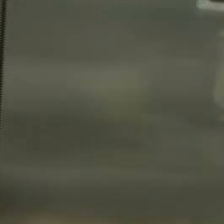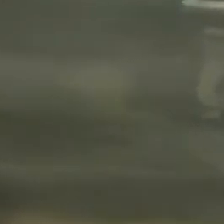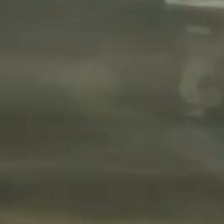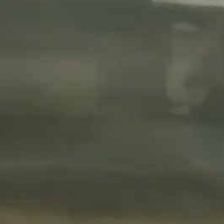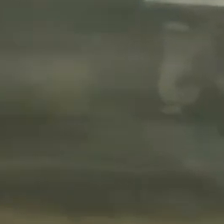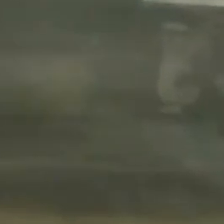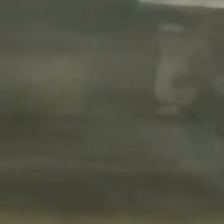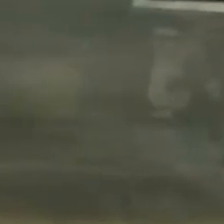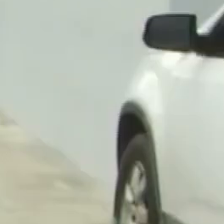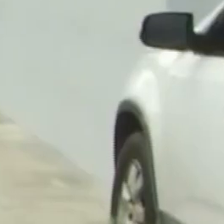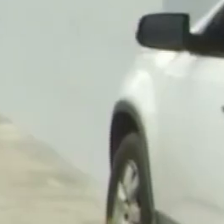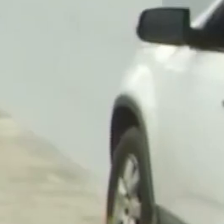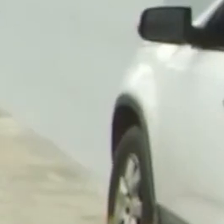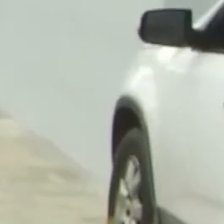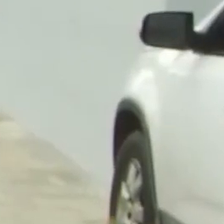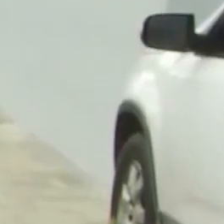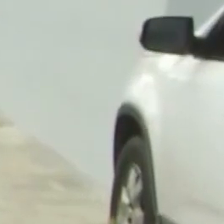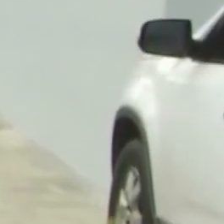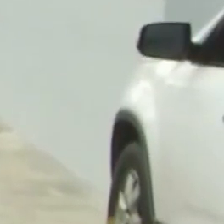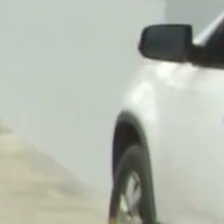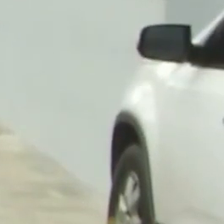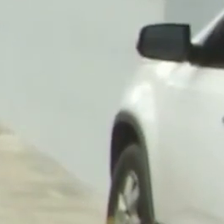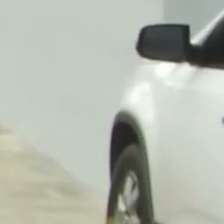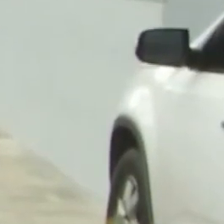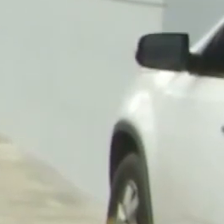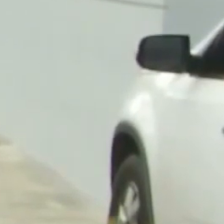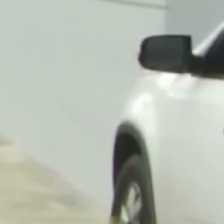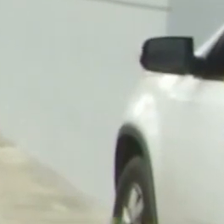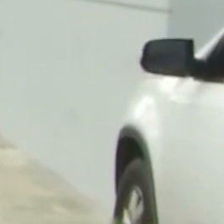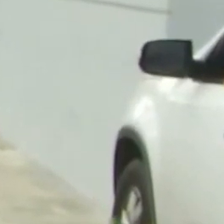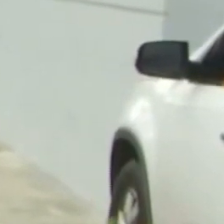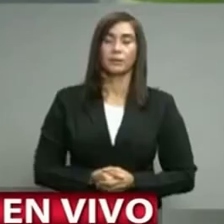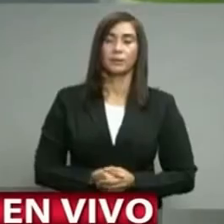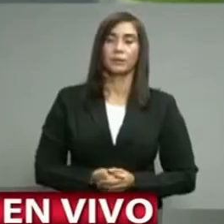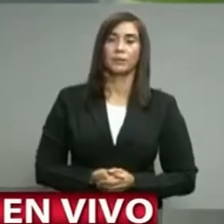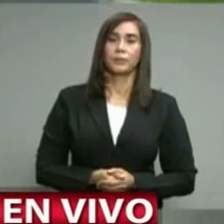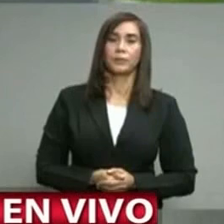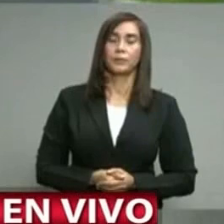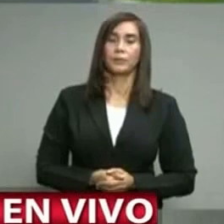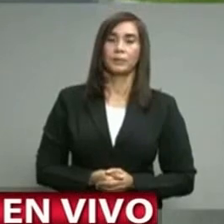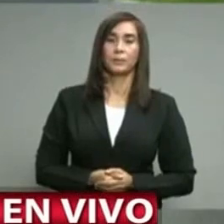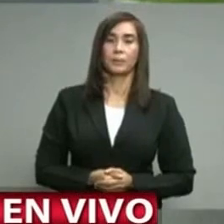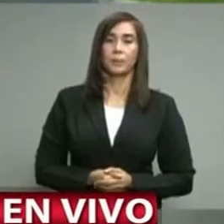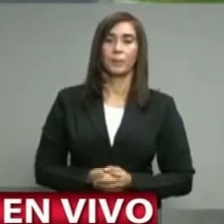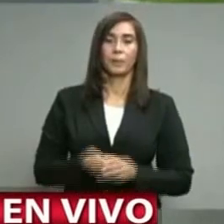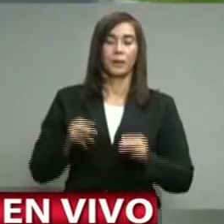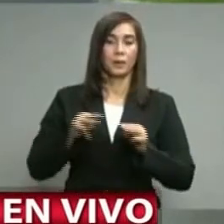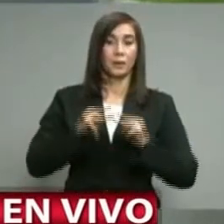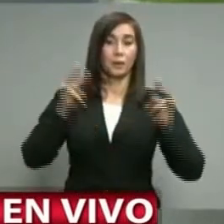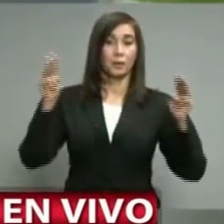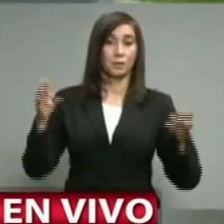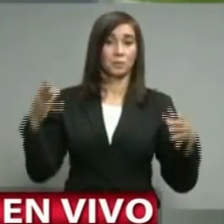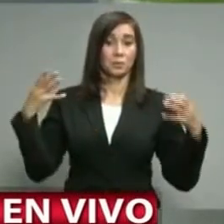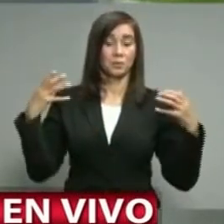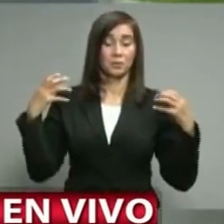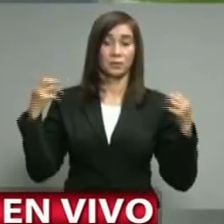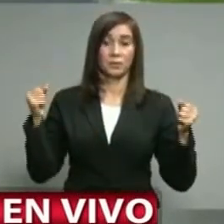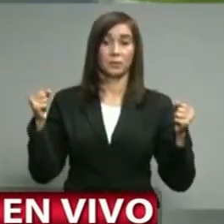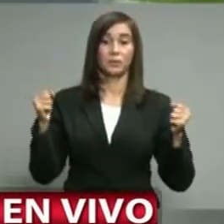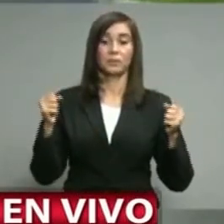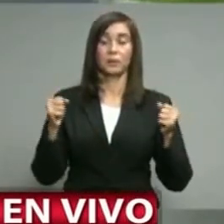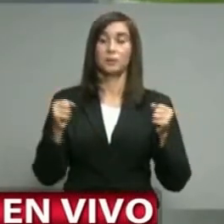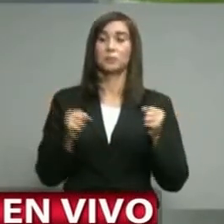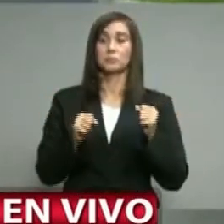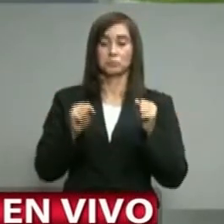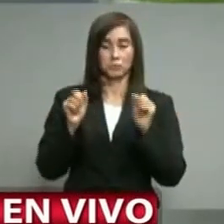necesaria de servicios de salud, el ministro fue poco específico. Es que el ministerio tiene un plan y el sistema tiene un